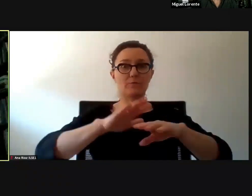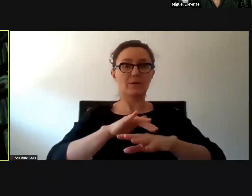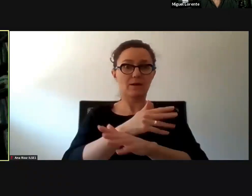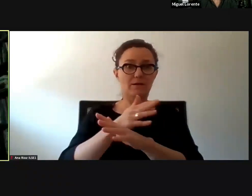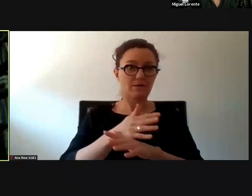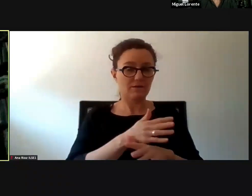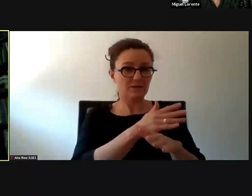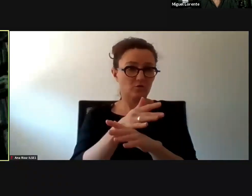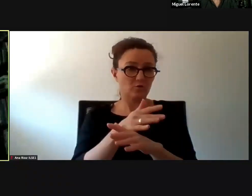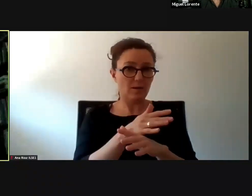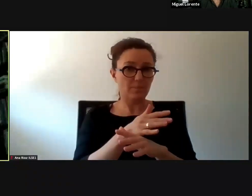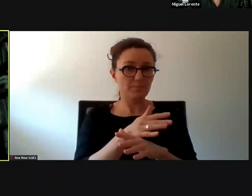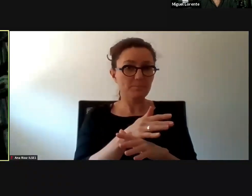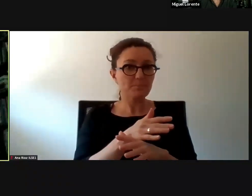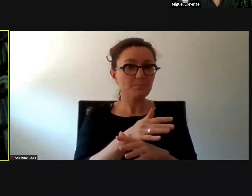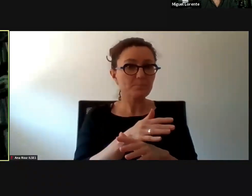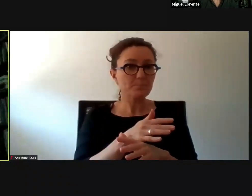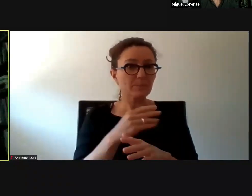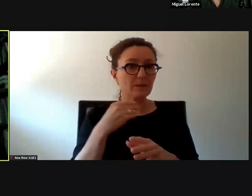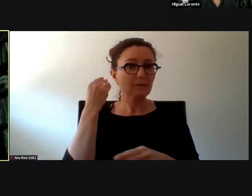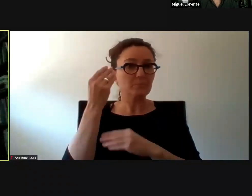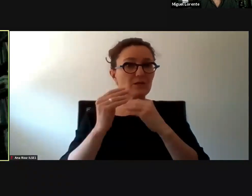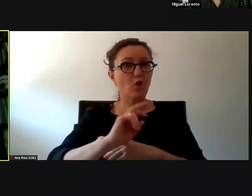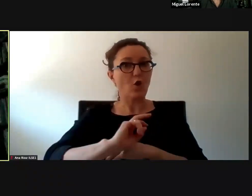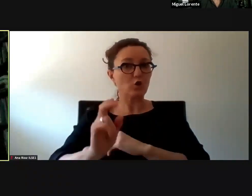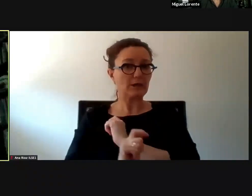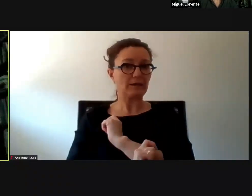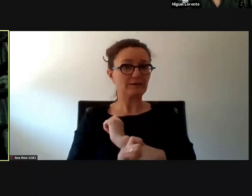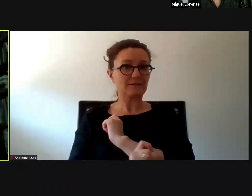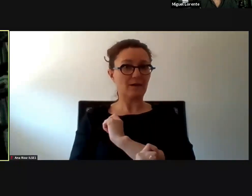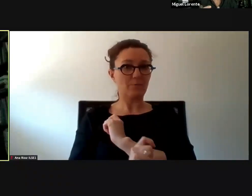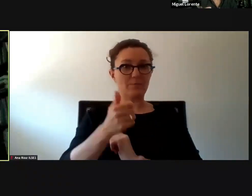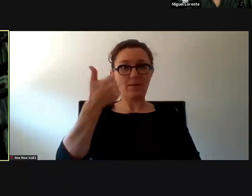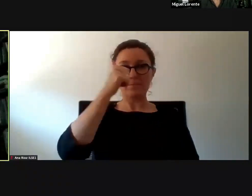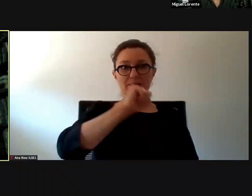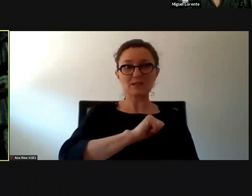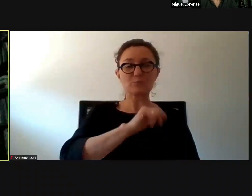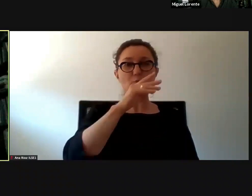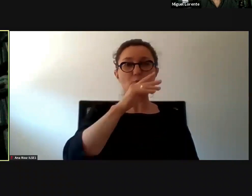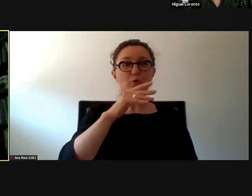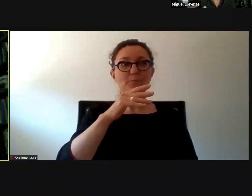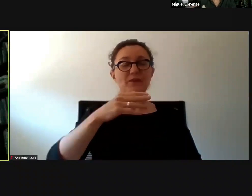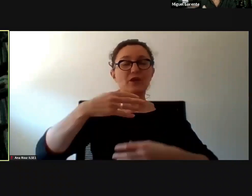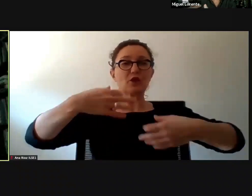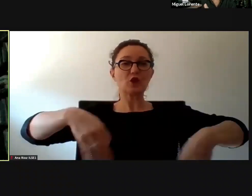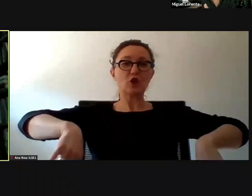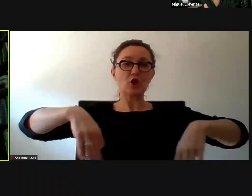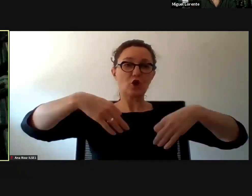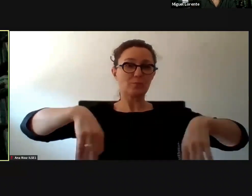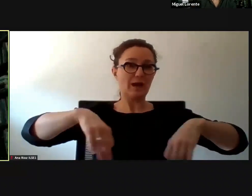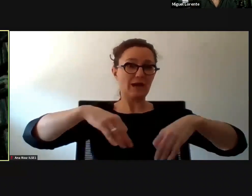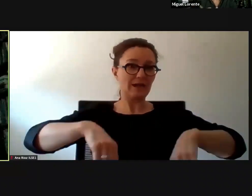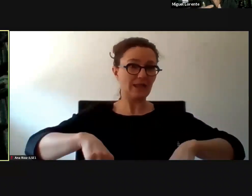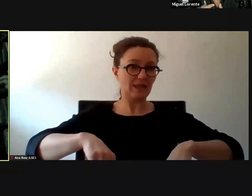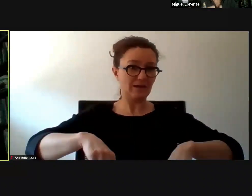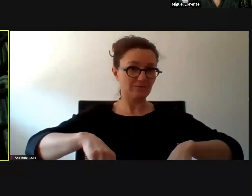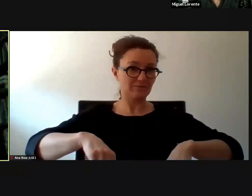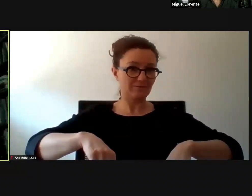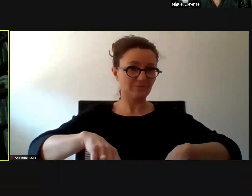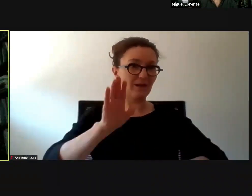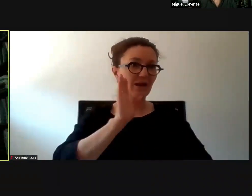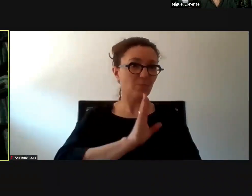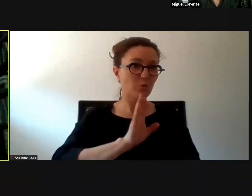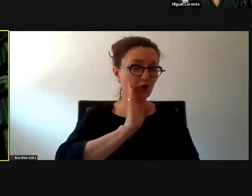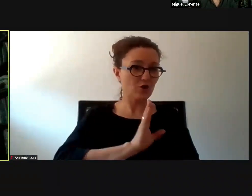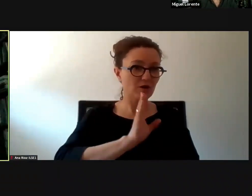es otra trampa del machismo que vuelve a normalizar la pornografía, como normaliza la prostitución, como si fueran